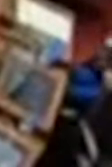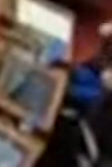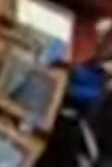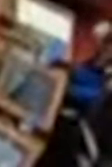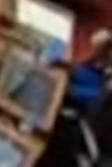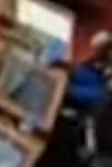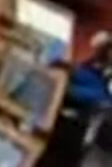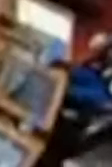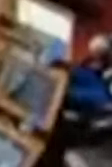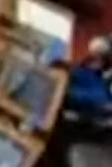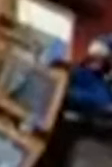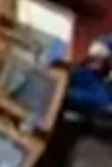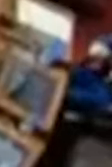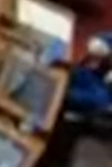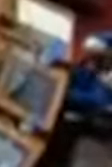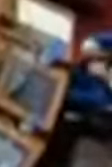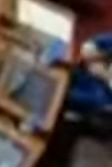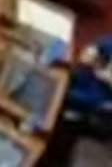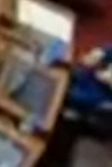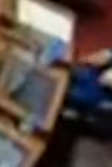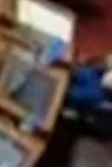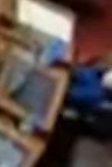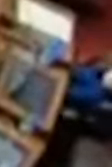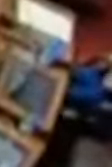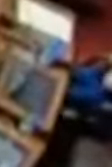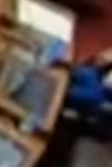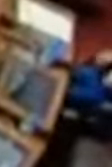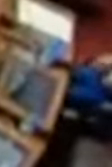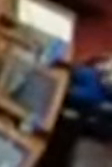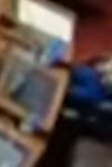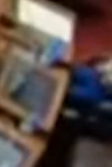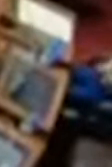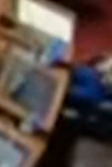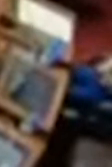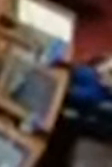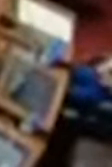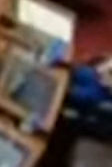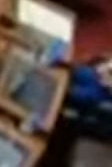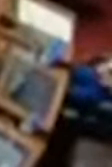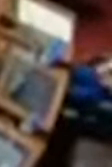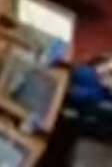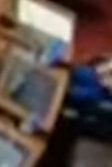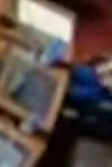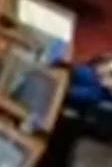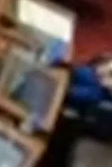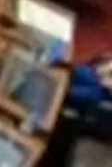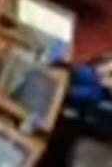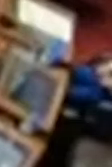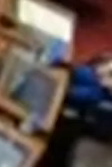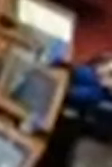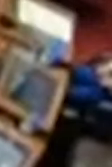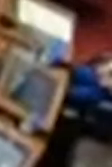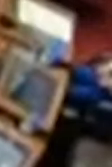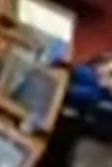Muchas gracias, señor presidente del Congreso de la República, la mesa directiva, los señores colegas. Voy a dividir mi tiempo también